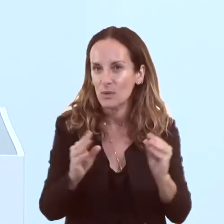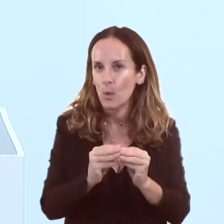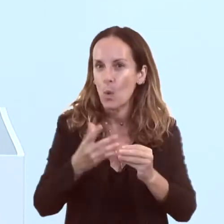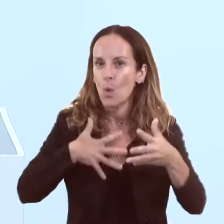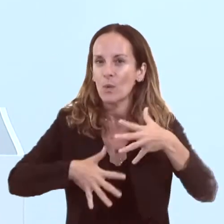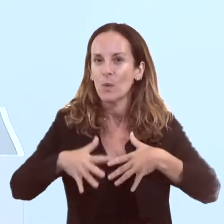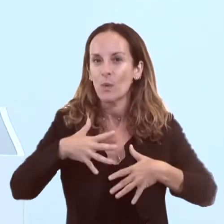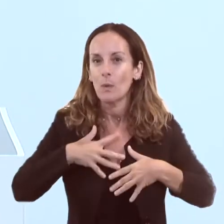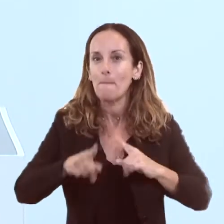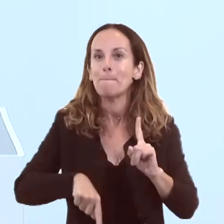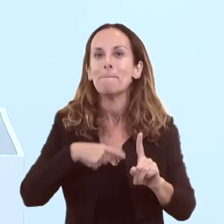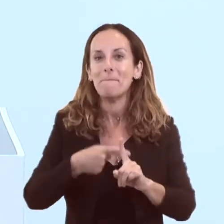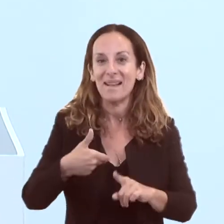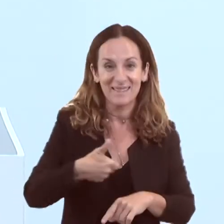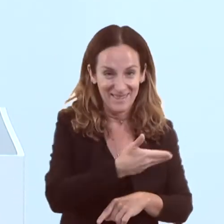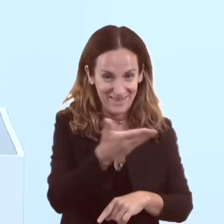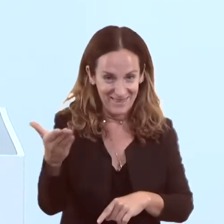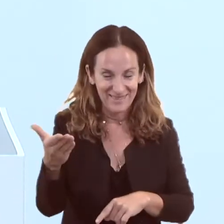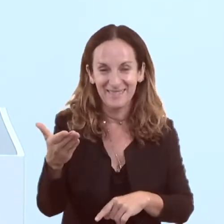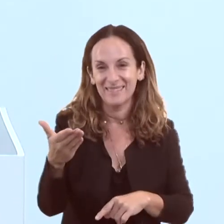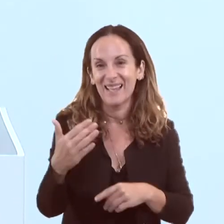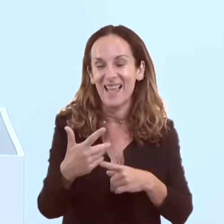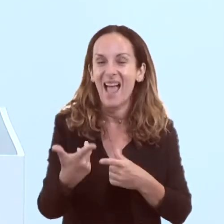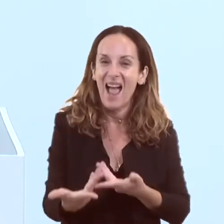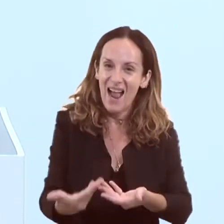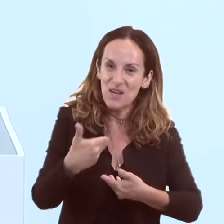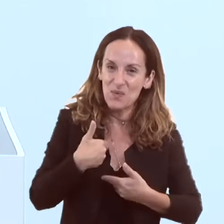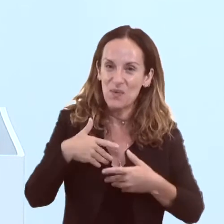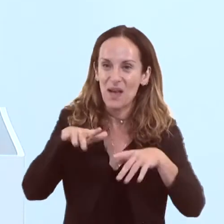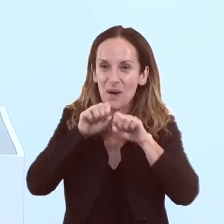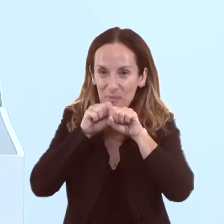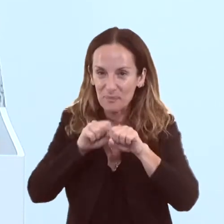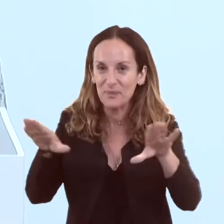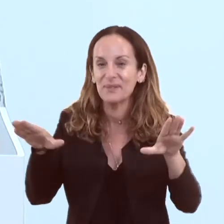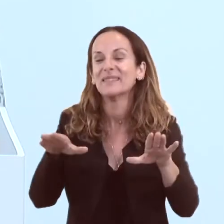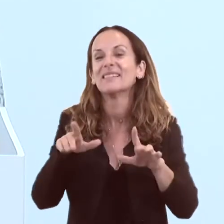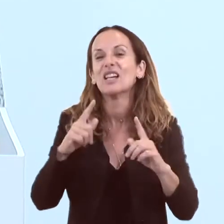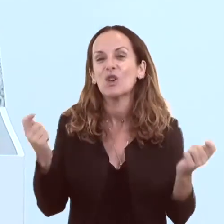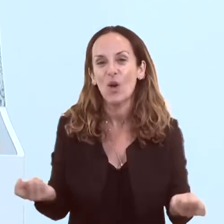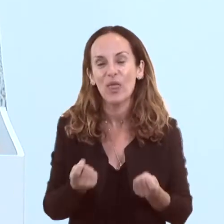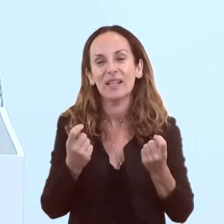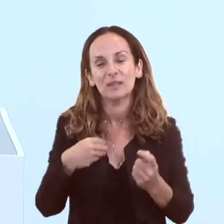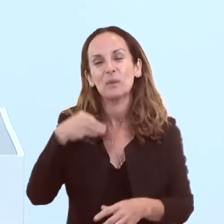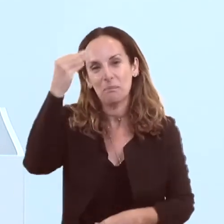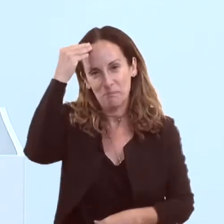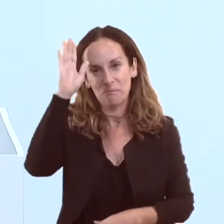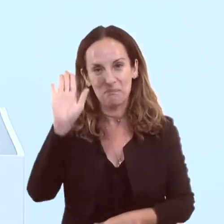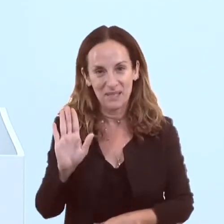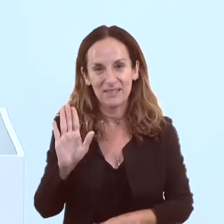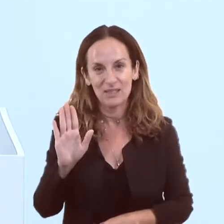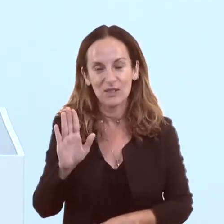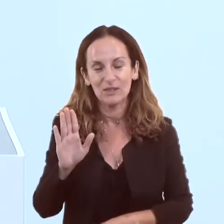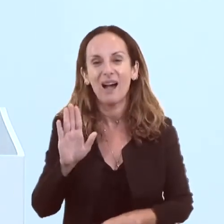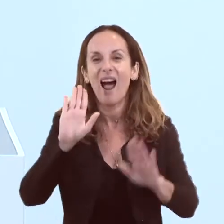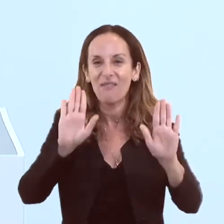tendida para la organización de este evento y de esta programación Entre todos vamos a conseguir que